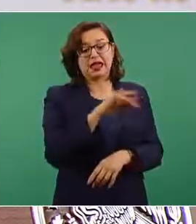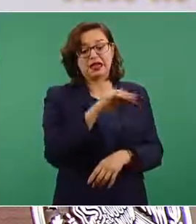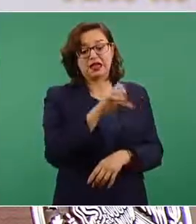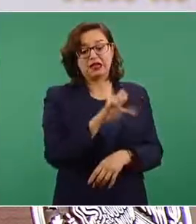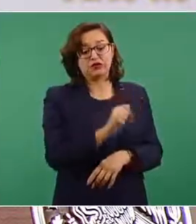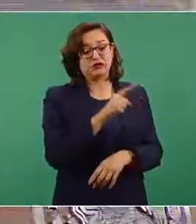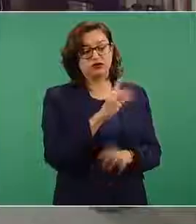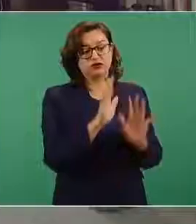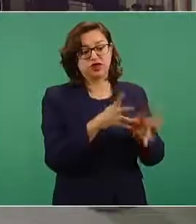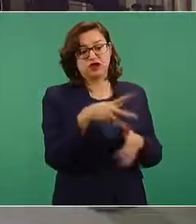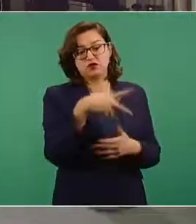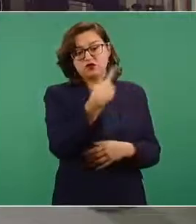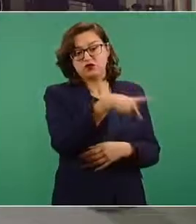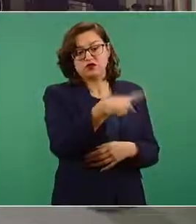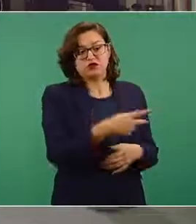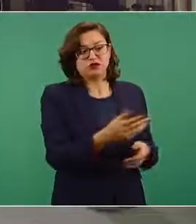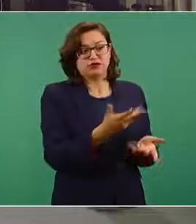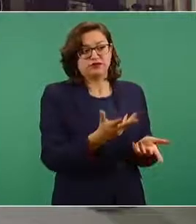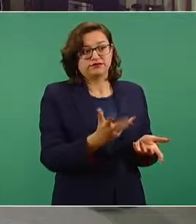que respetar.